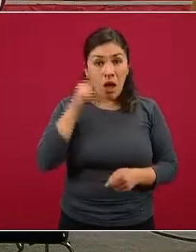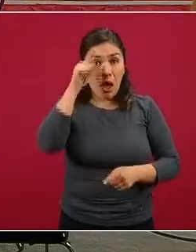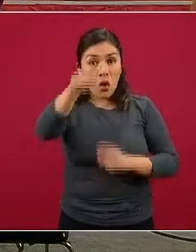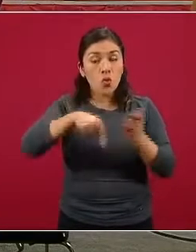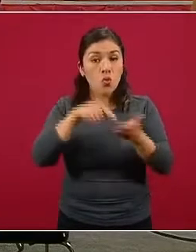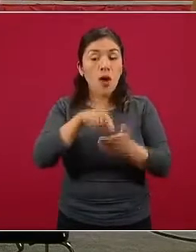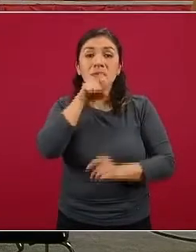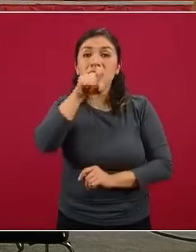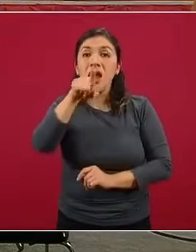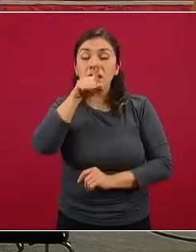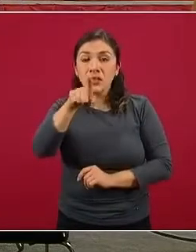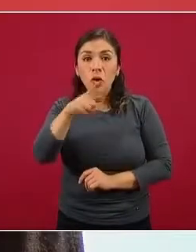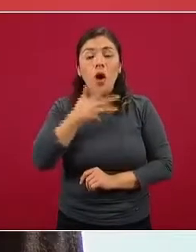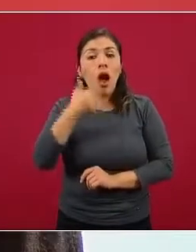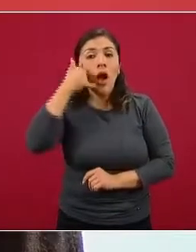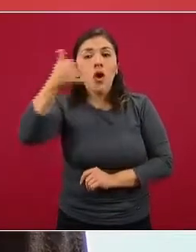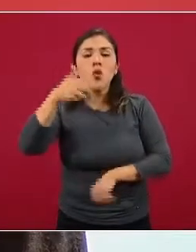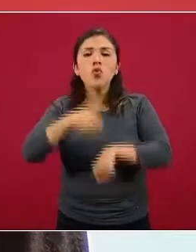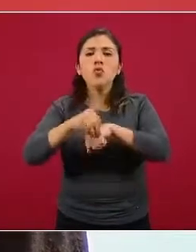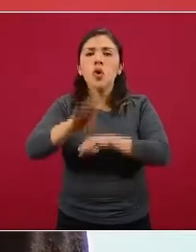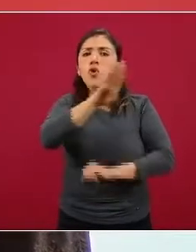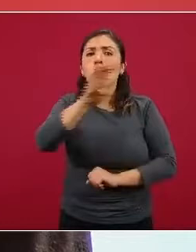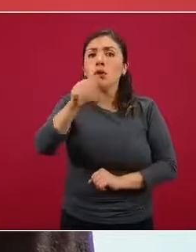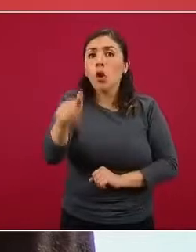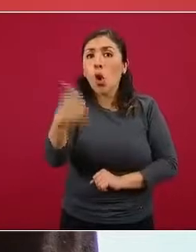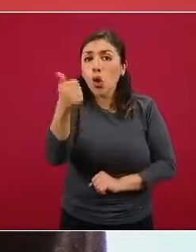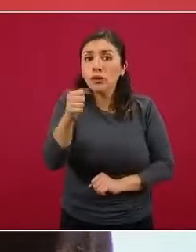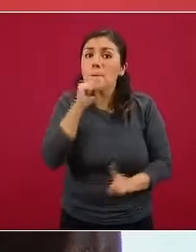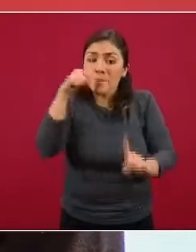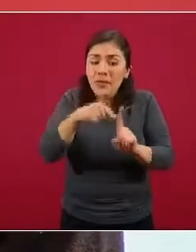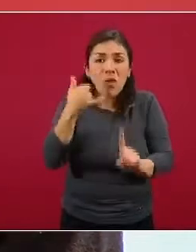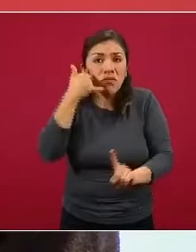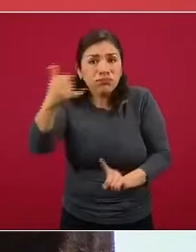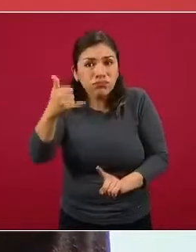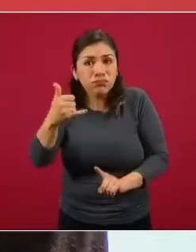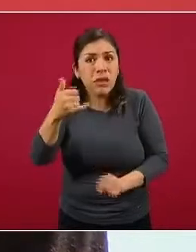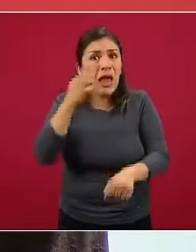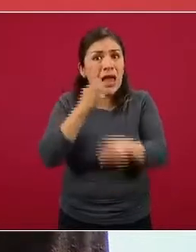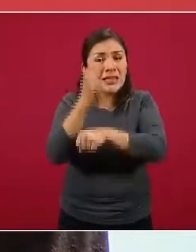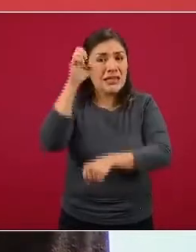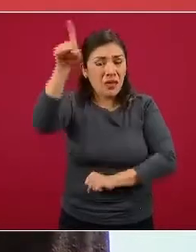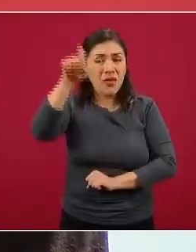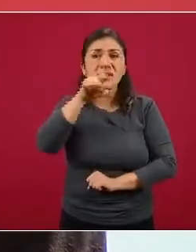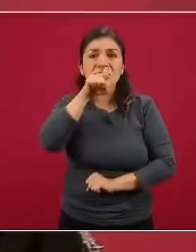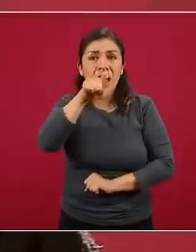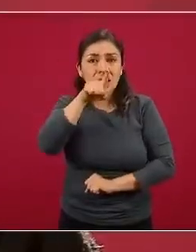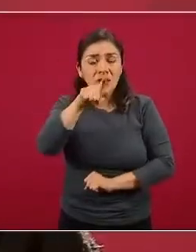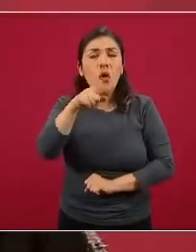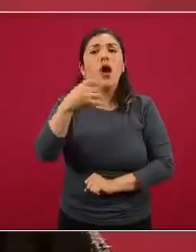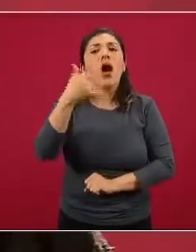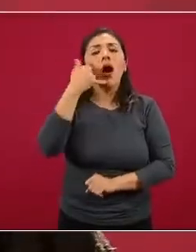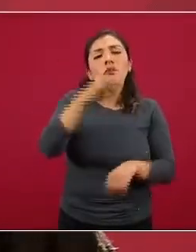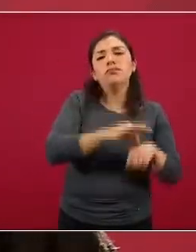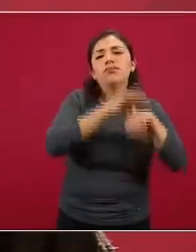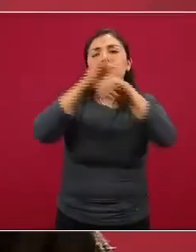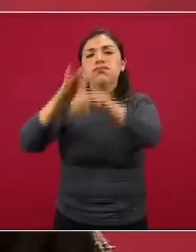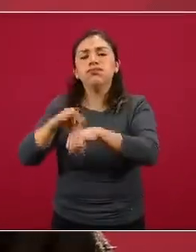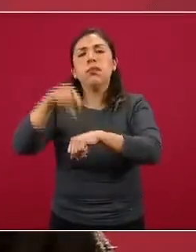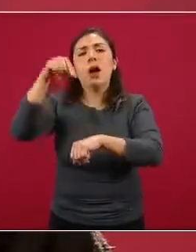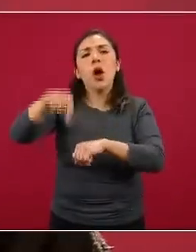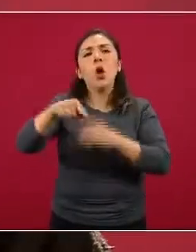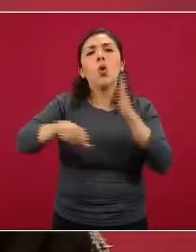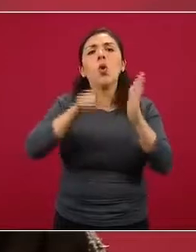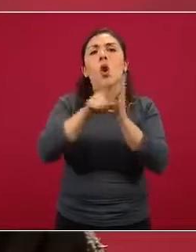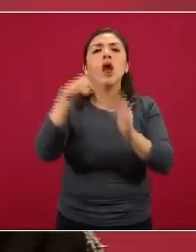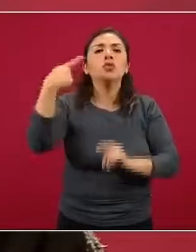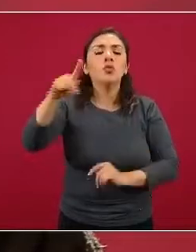al 911, el mismo número 911 marcado desde el Estado de Jalisco le va a referir al conmutador